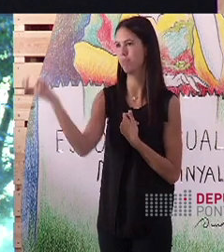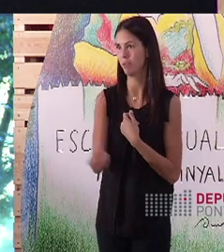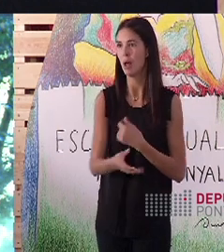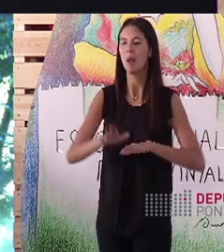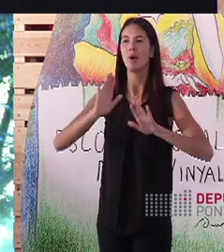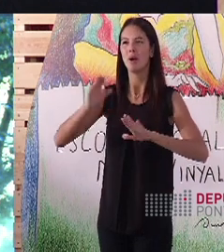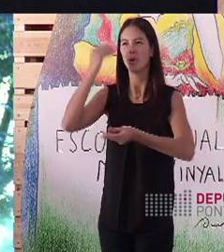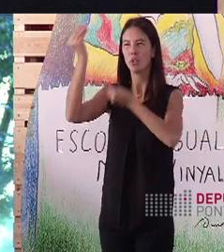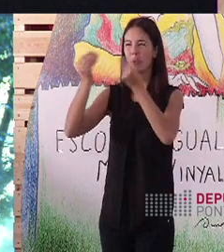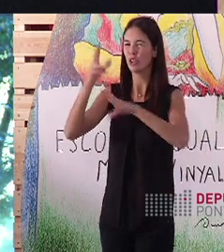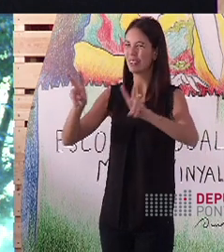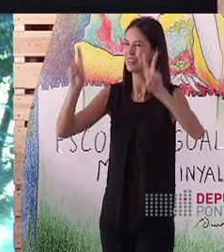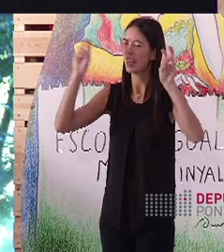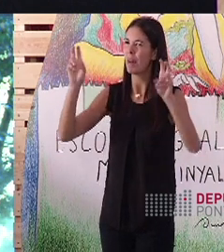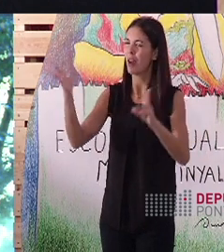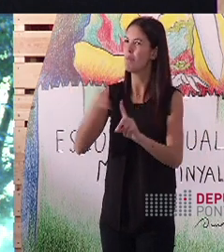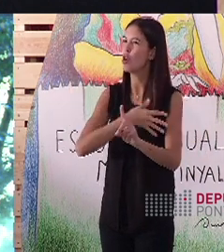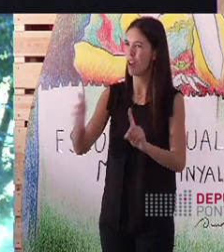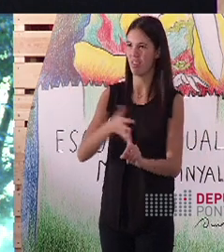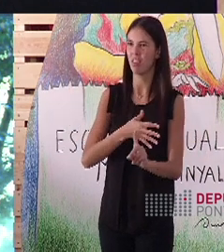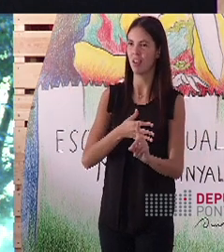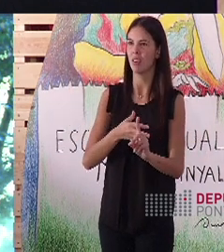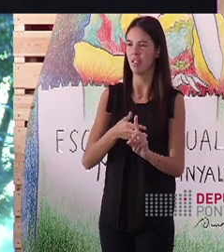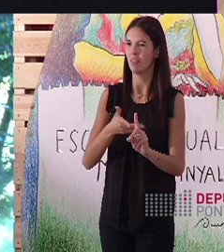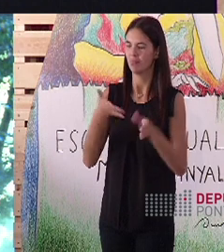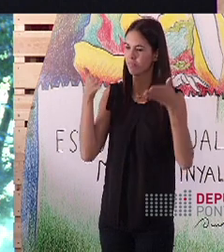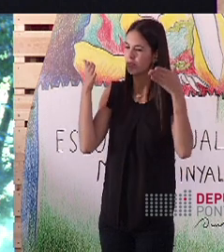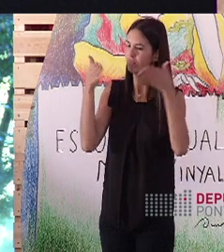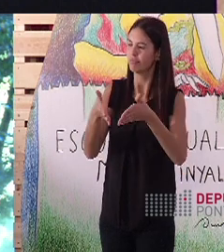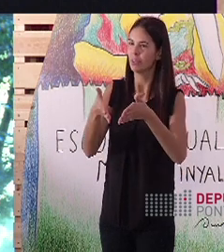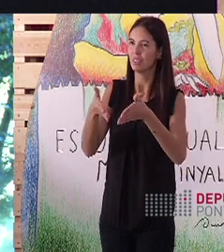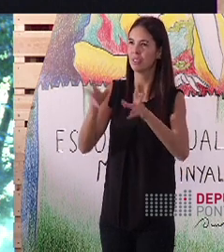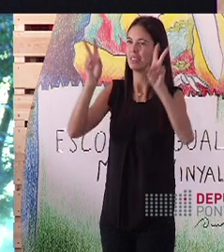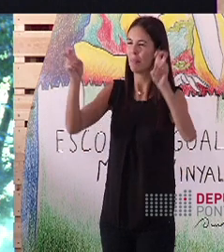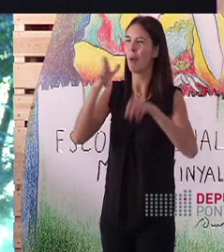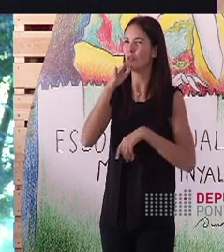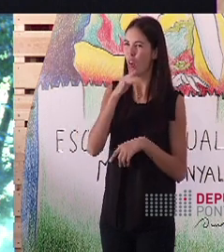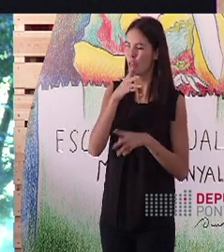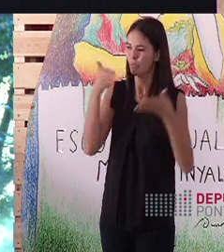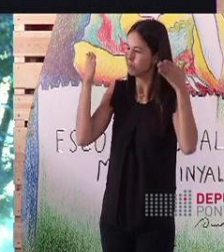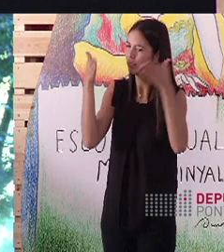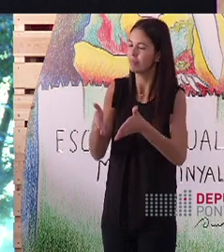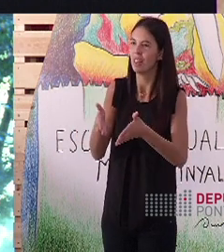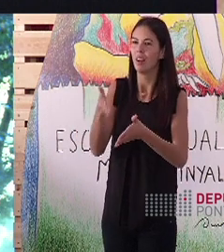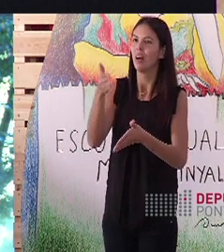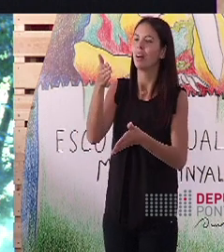que esta violencia, que se concentra na violación, de alguna maneira